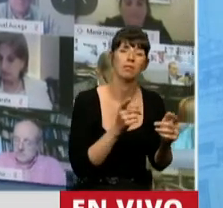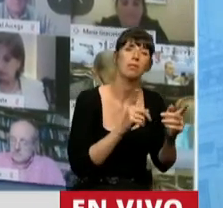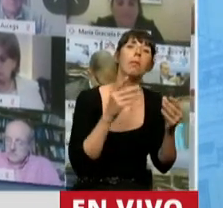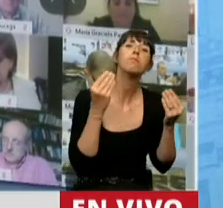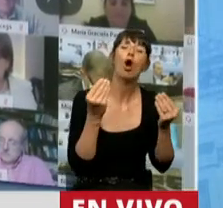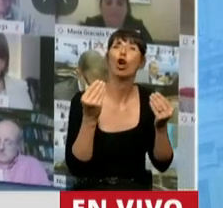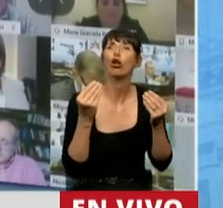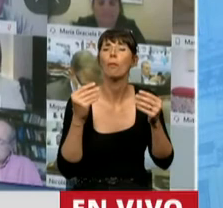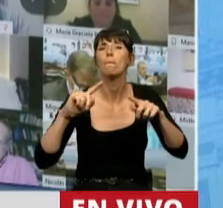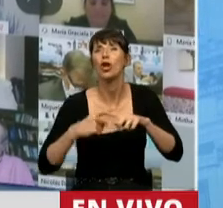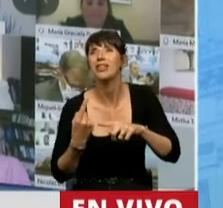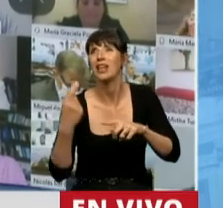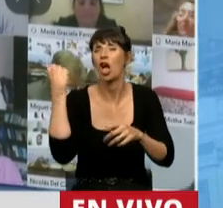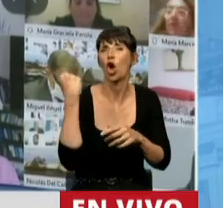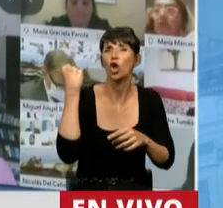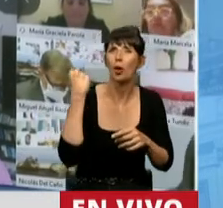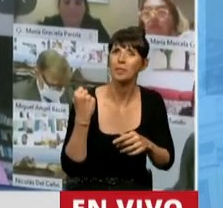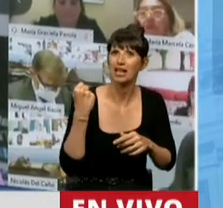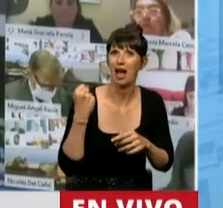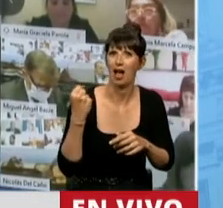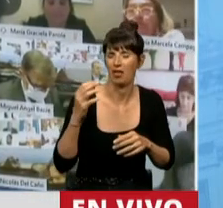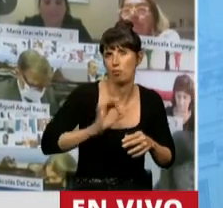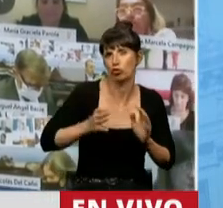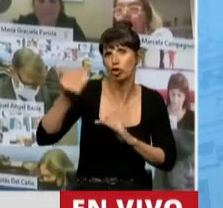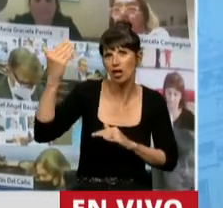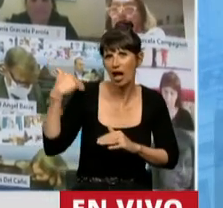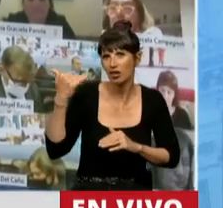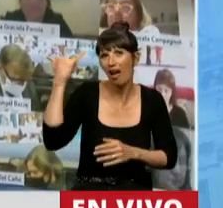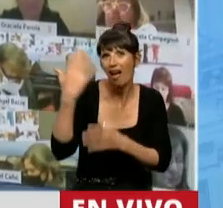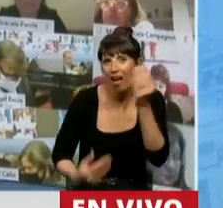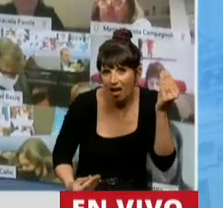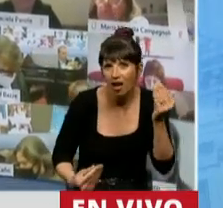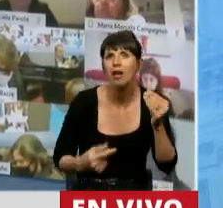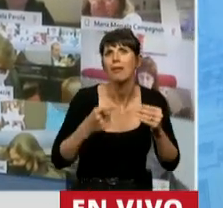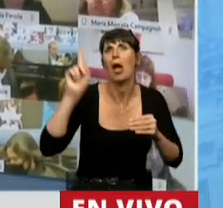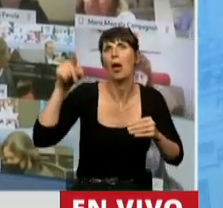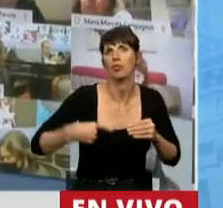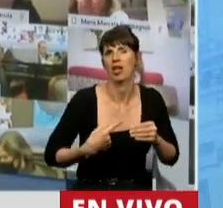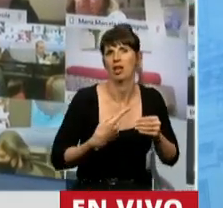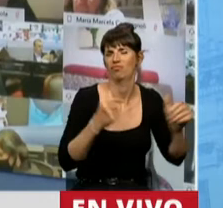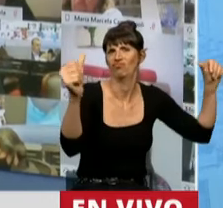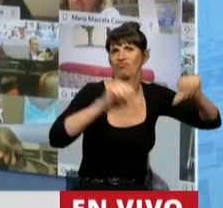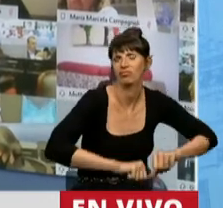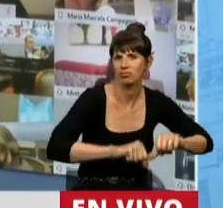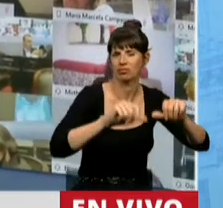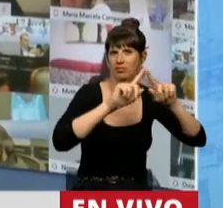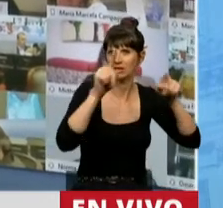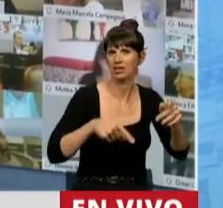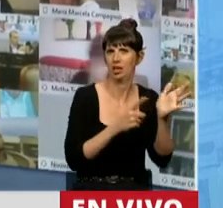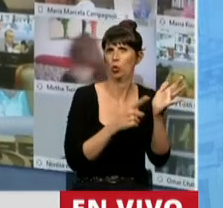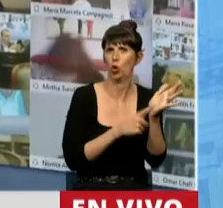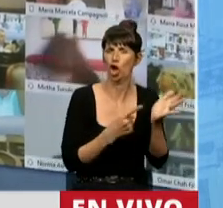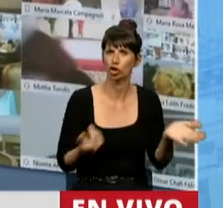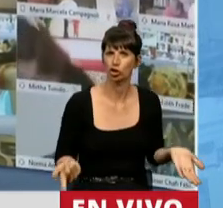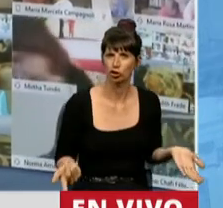económica equivocada de muchos años en la Argentina, se han derrumbado. Los títulos a punto tal que el derrumbe